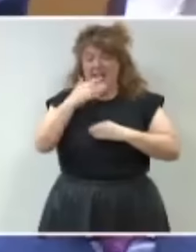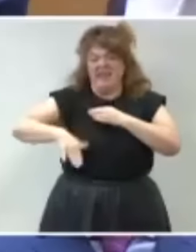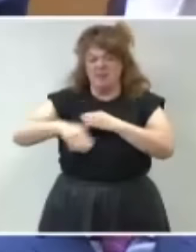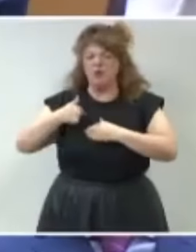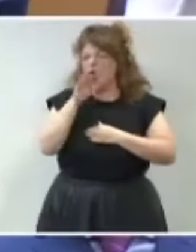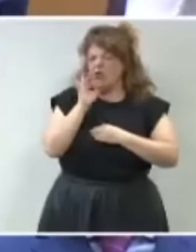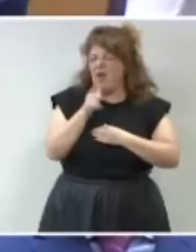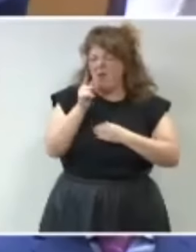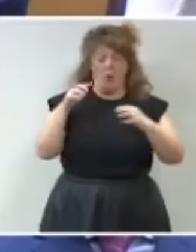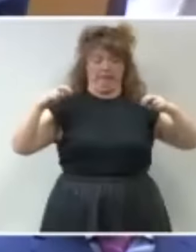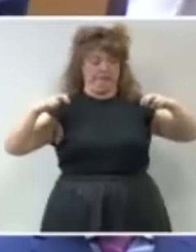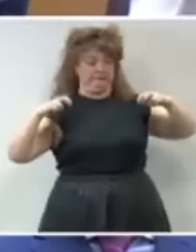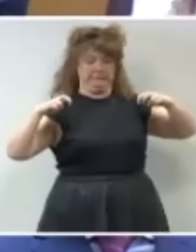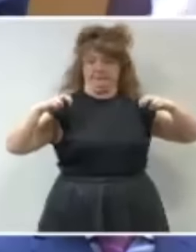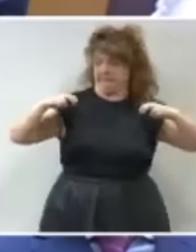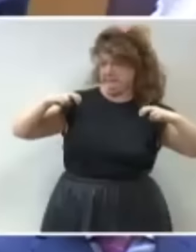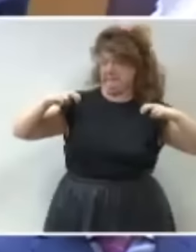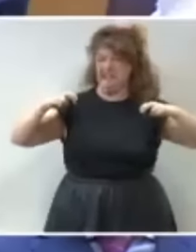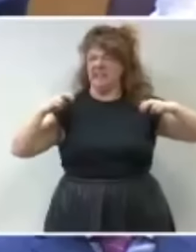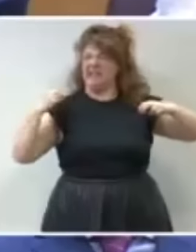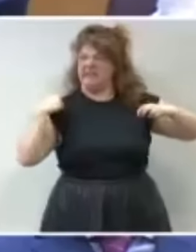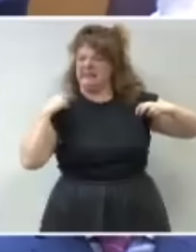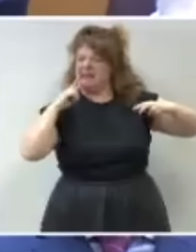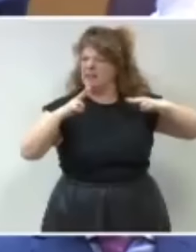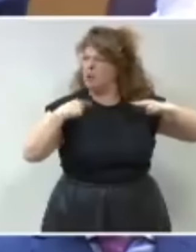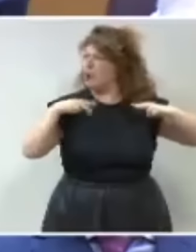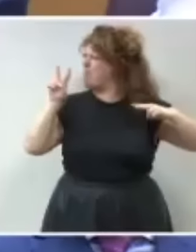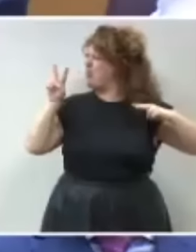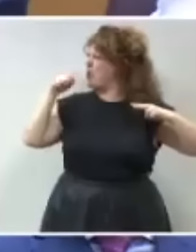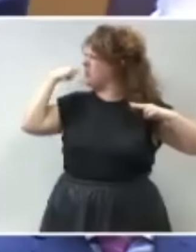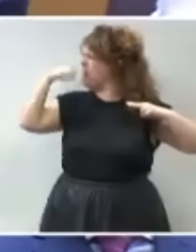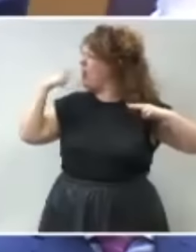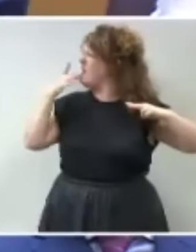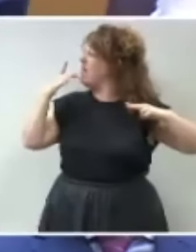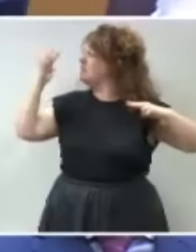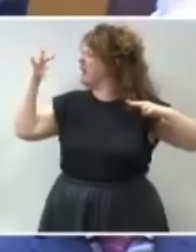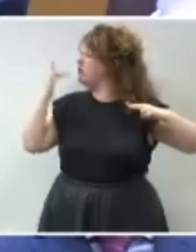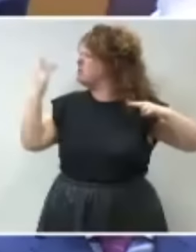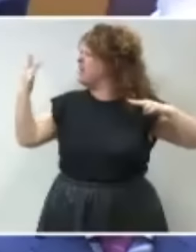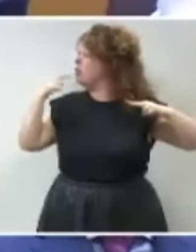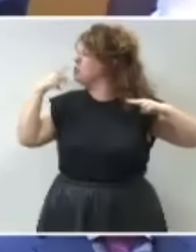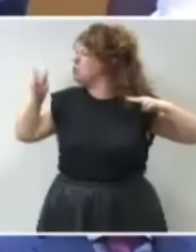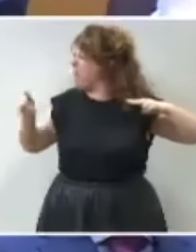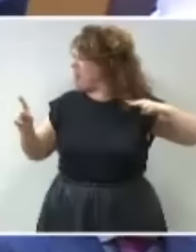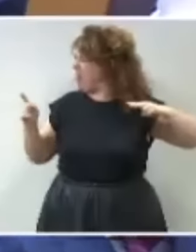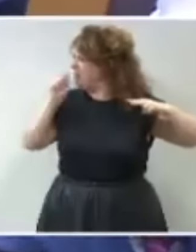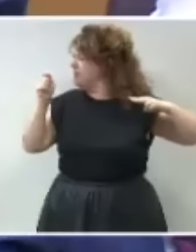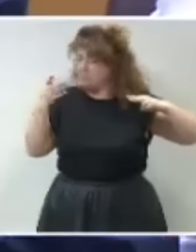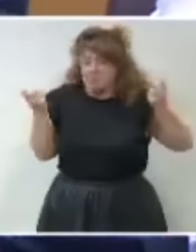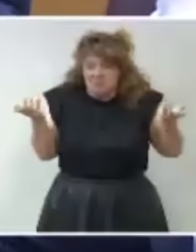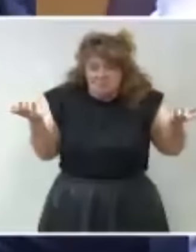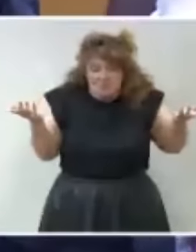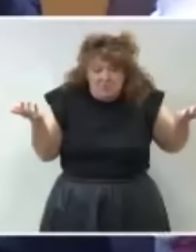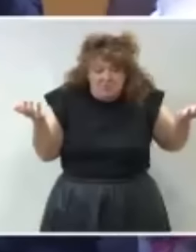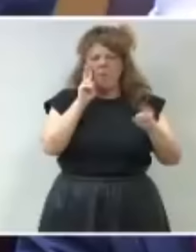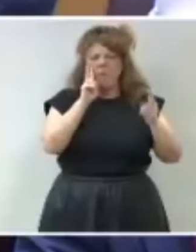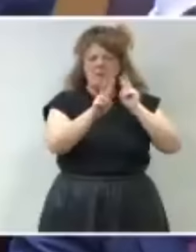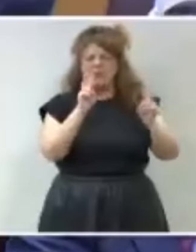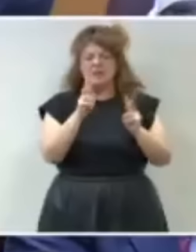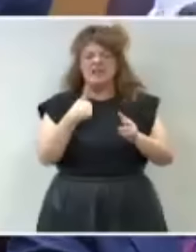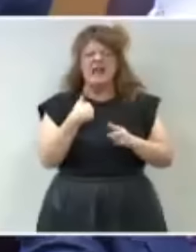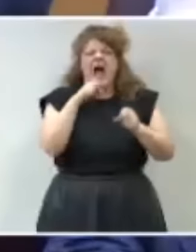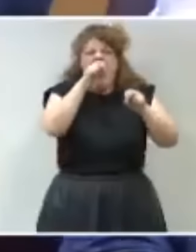lo entiendo, porque la escena es tremenda. Cuando le dicen eso, ¿usted qué hace? Mira al espejo y dice, espejito, espejito, a que no es verdad. Yo no creo que pueda ser eso así.